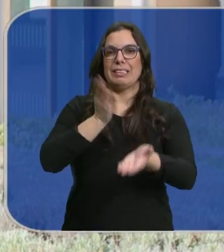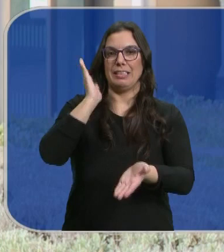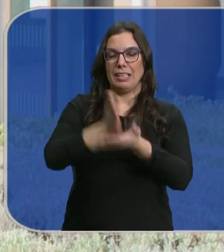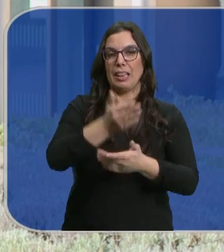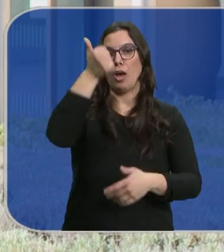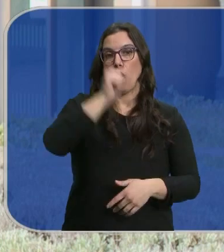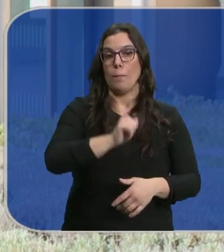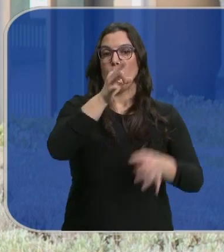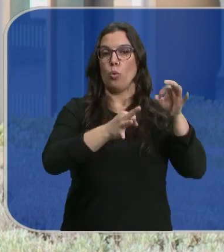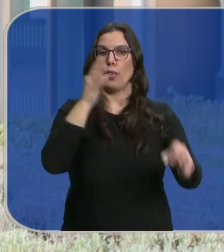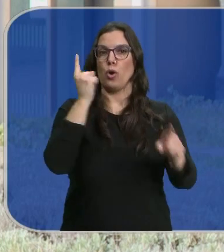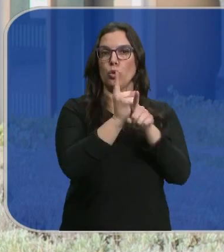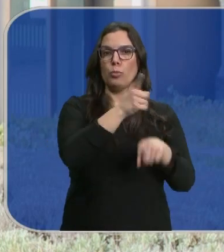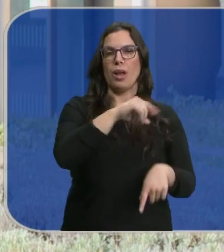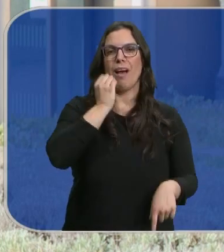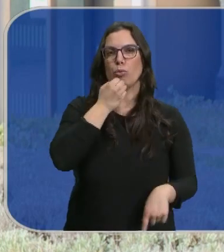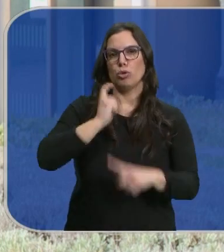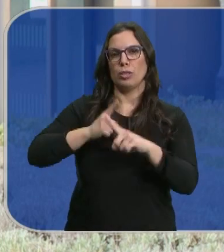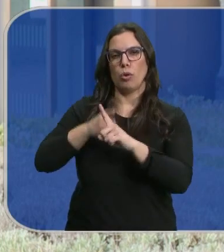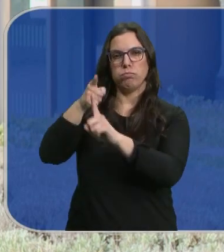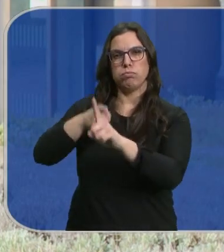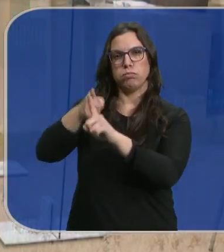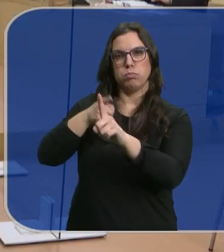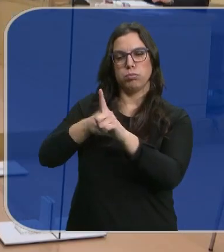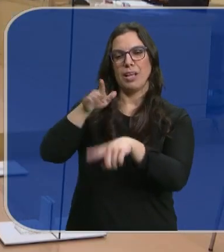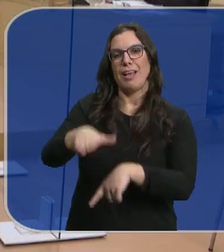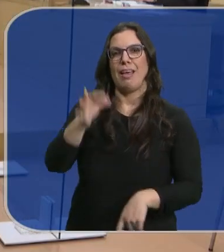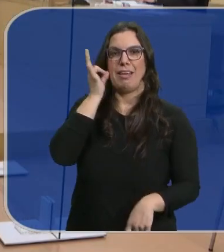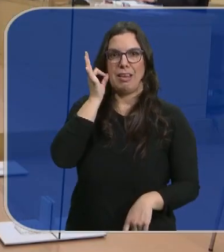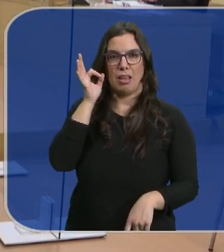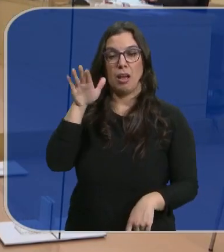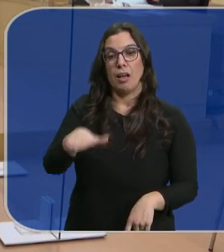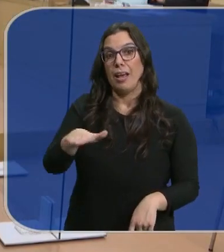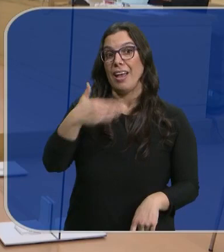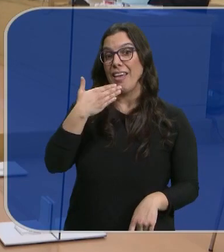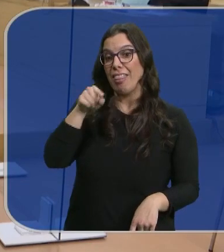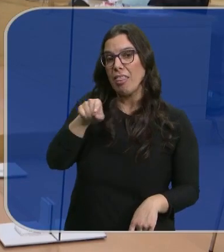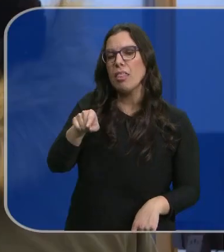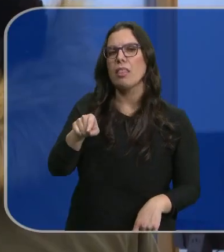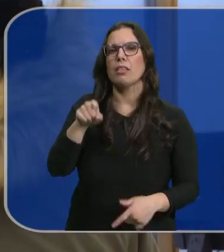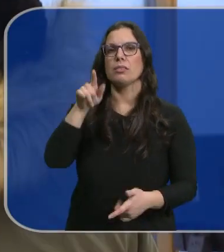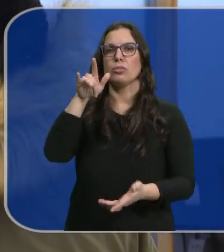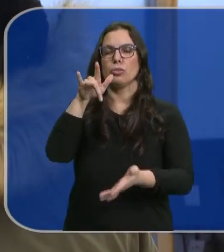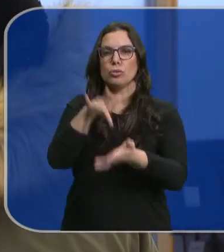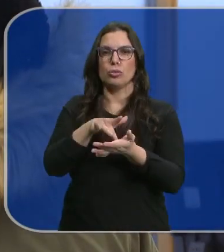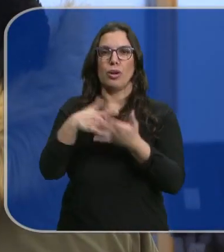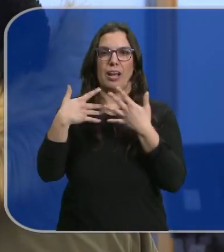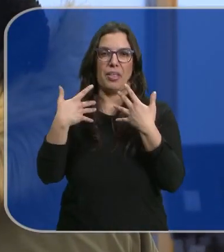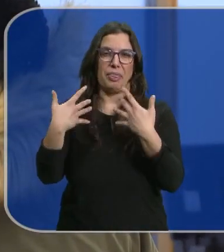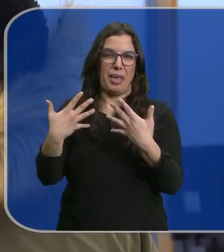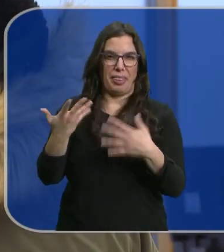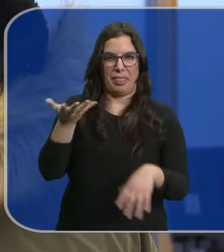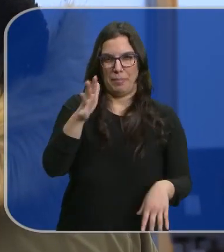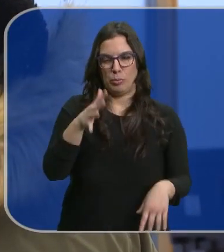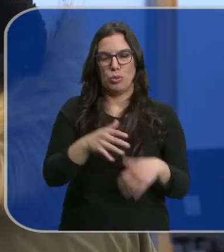un hombre acusado de un delito continuado de abusos sexuales a una menor que en el momento en el que se produjeron los hechos que hoy se juzgan tenía